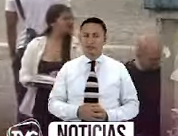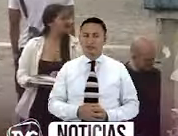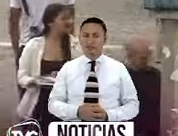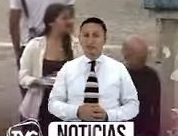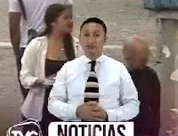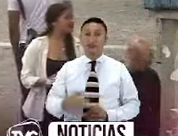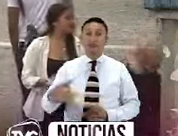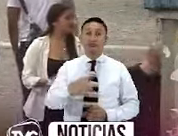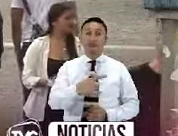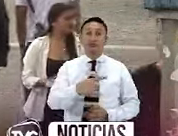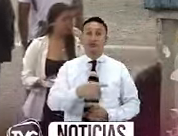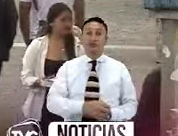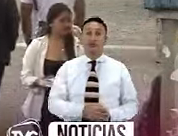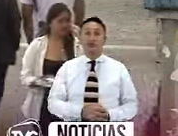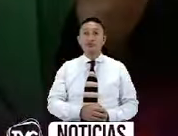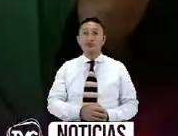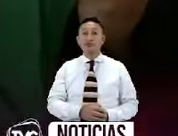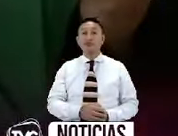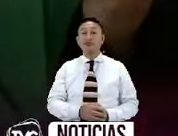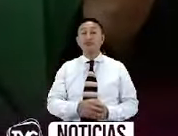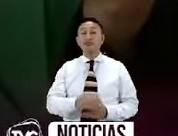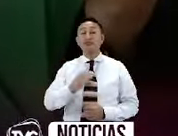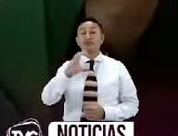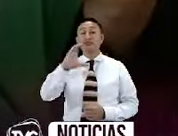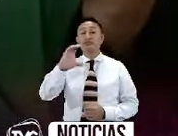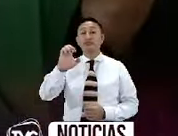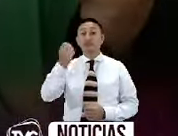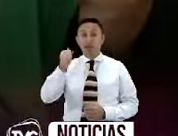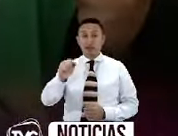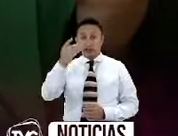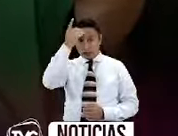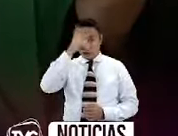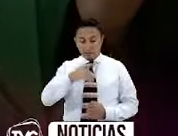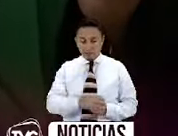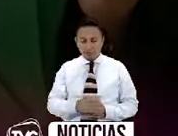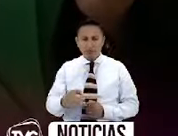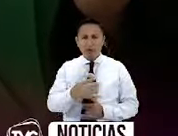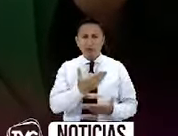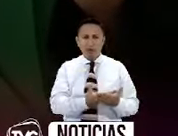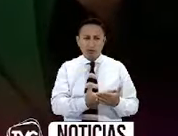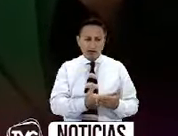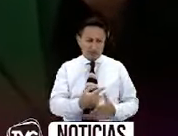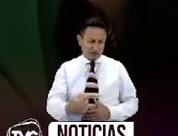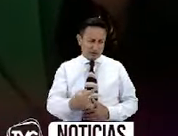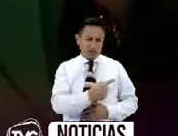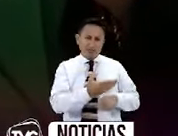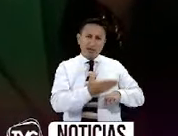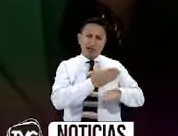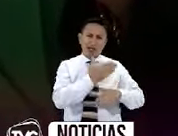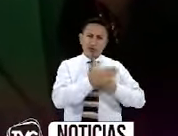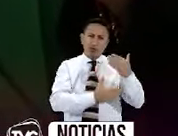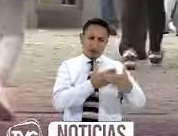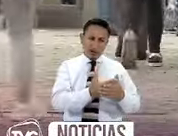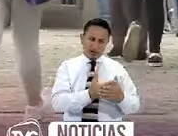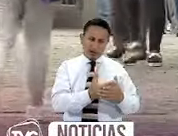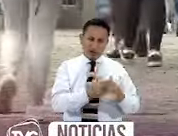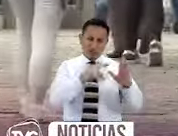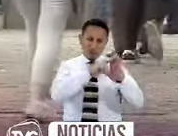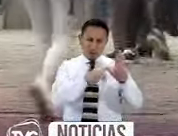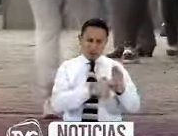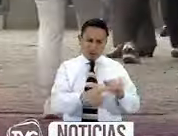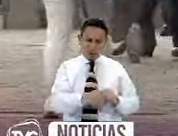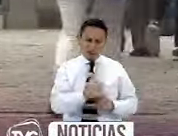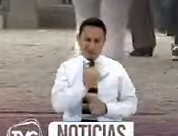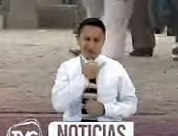llegó el Consejo de Educación Superior, CES, luego de haber evidenciado irregularidades e incumplimientos normativos en el proceso